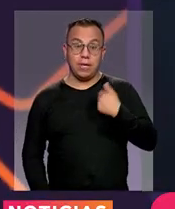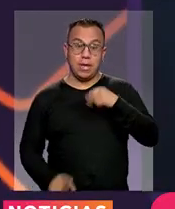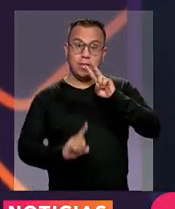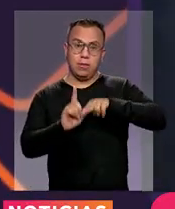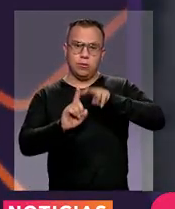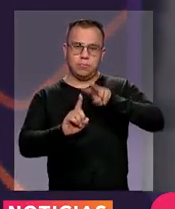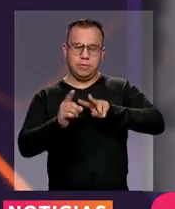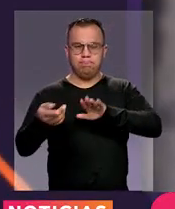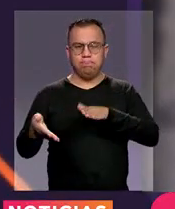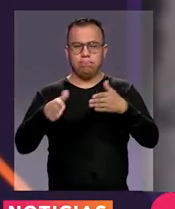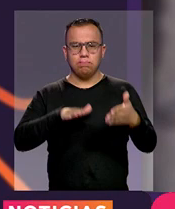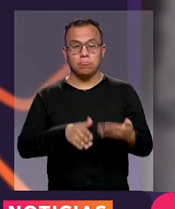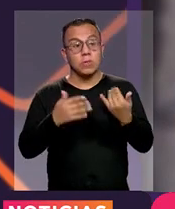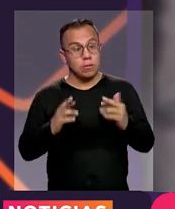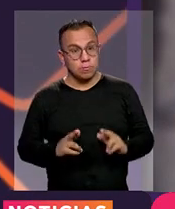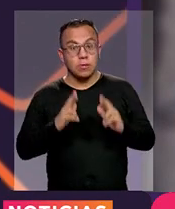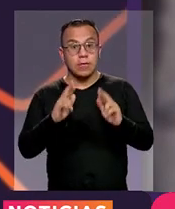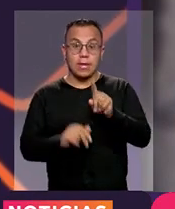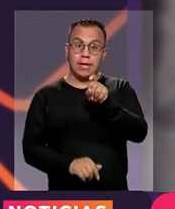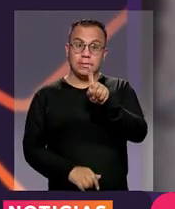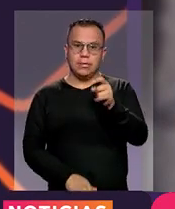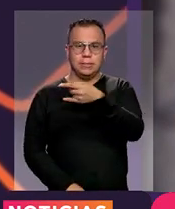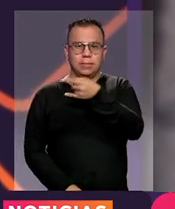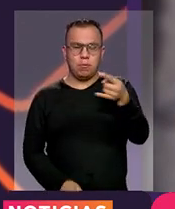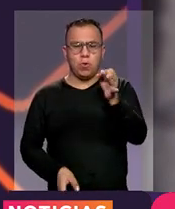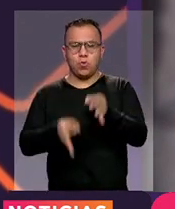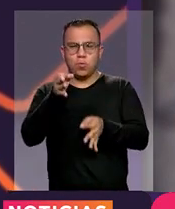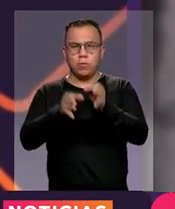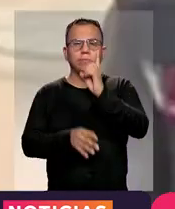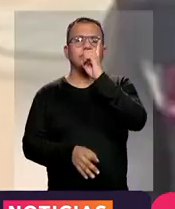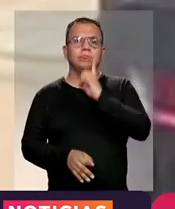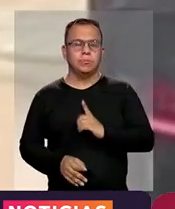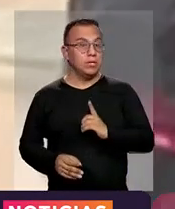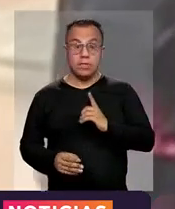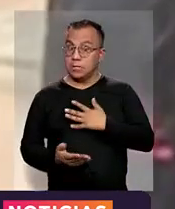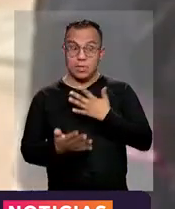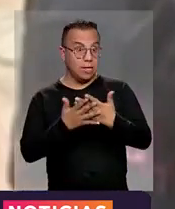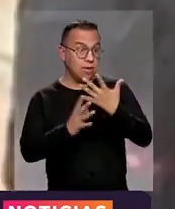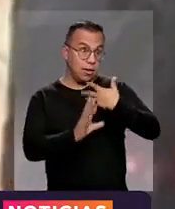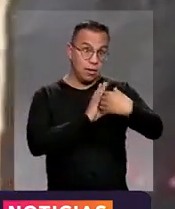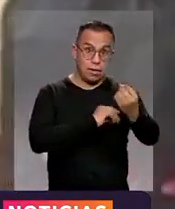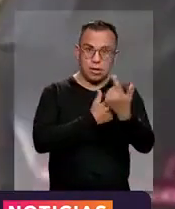2 meses de fallecido, espera que el 6 de marzo el juez tome la decisión de no dejar en libertad al agresor.